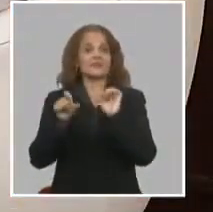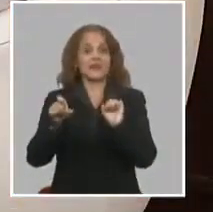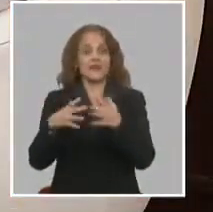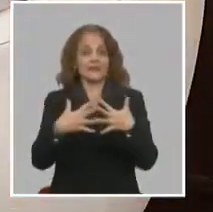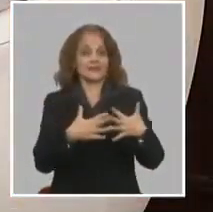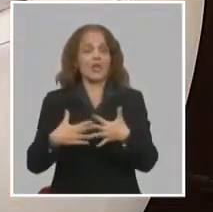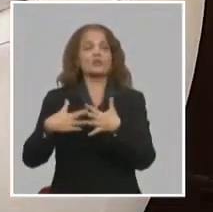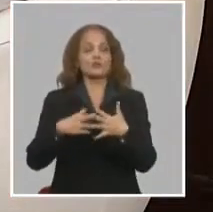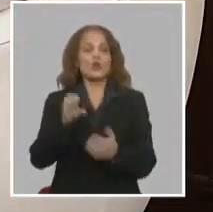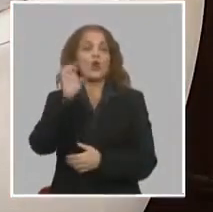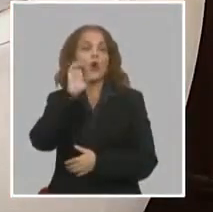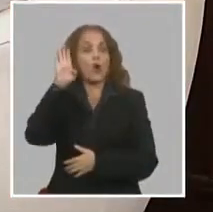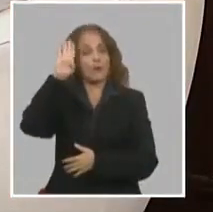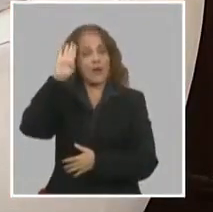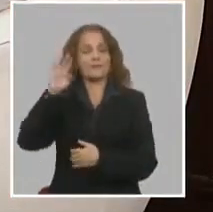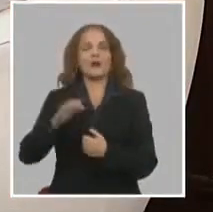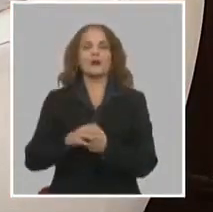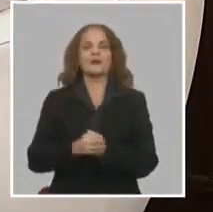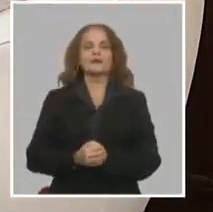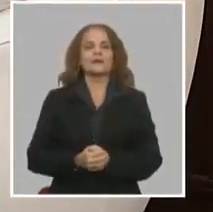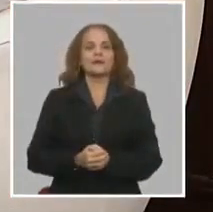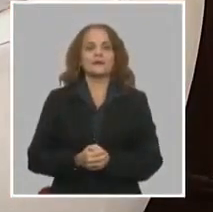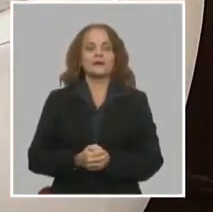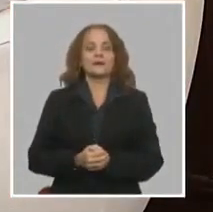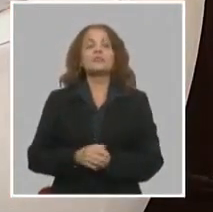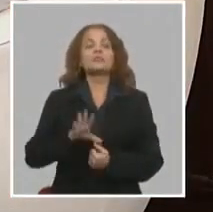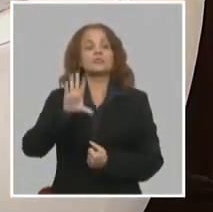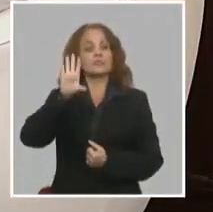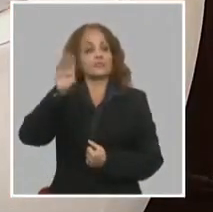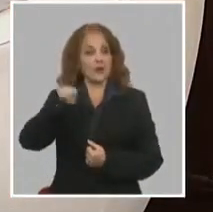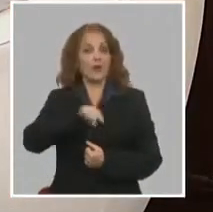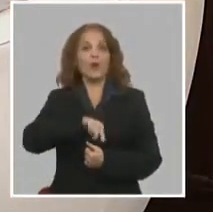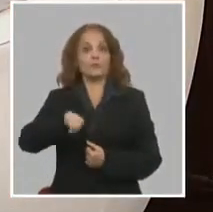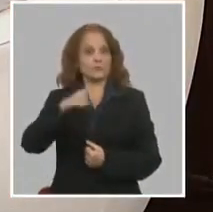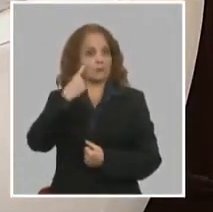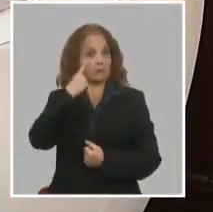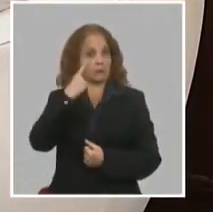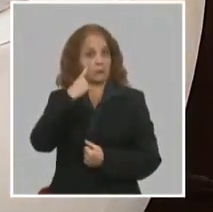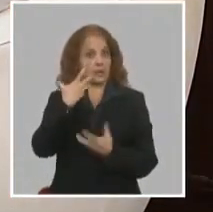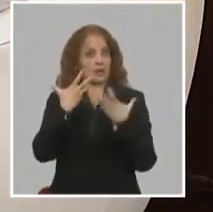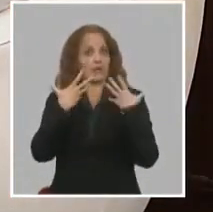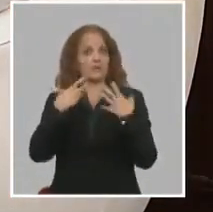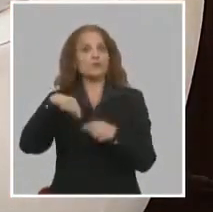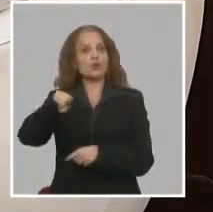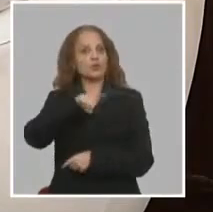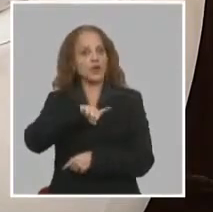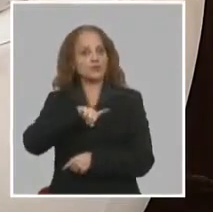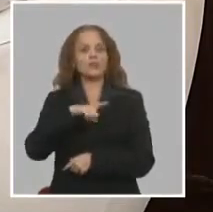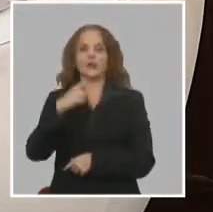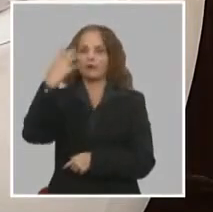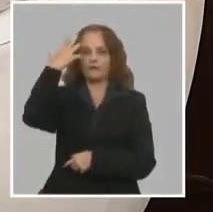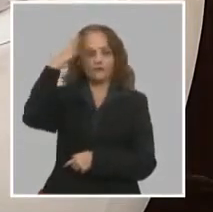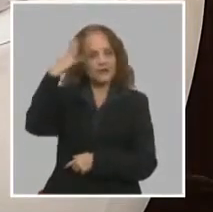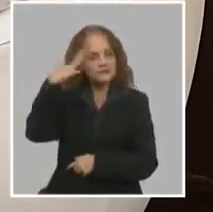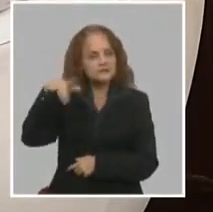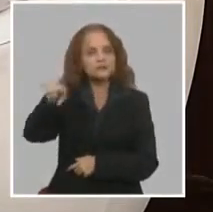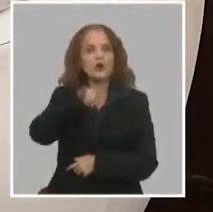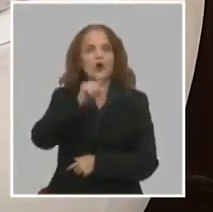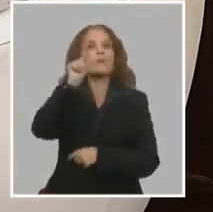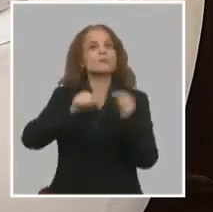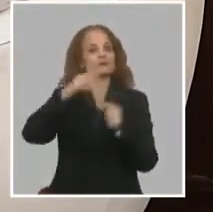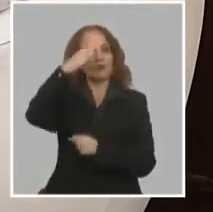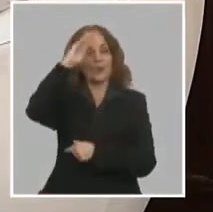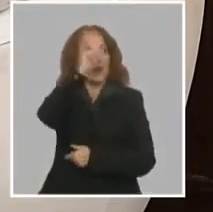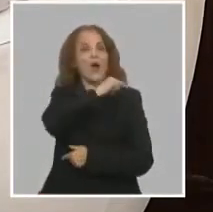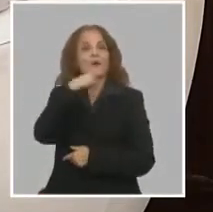Obama reconoció la presencia cubana en África frente al ébola, lo puso como un ejemplo de lo que el mundo podía hacer